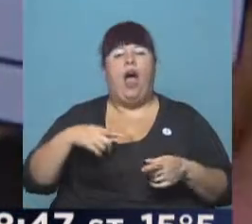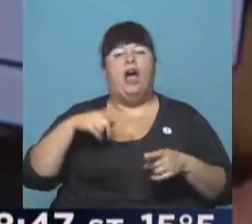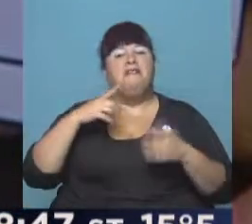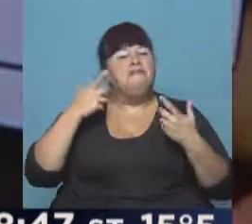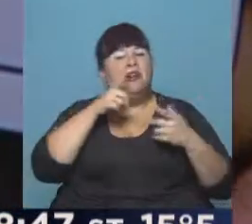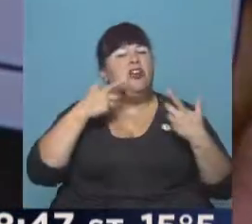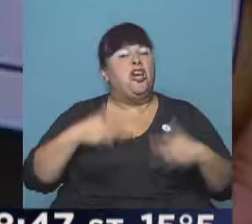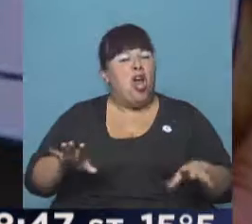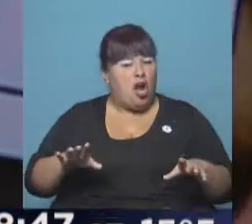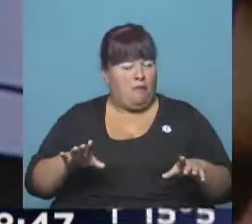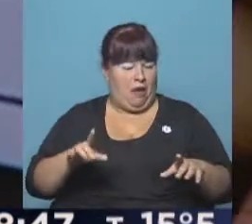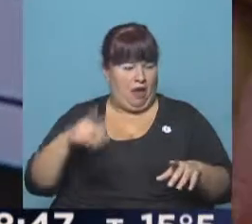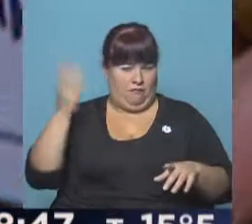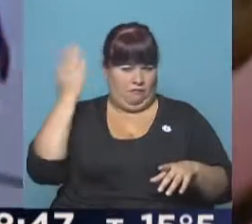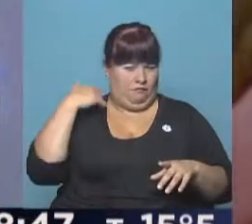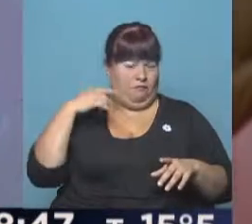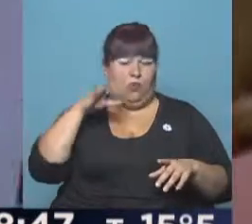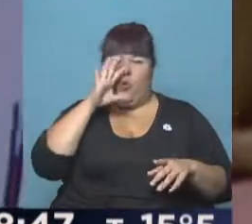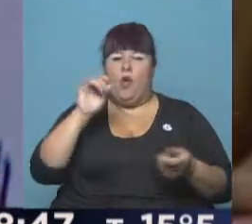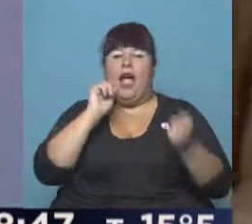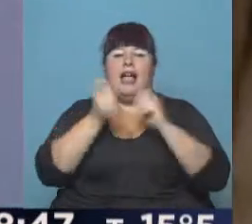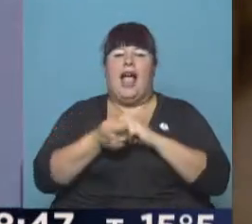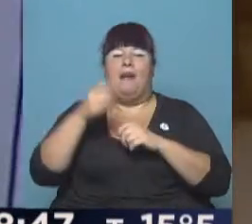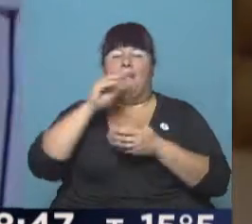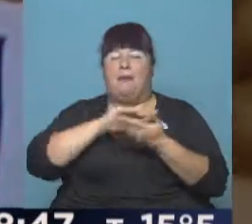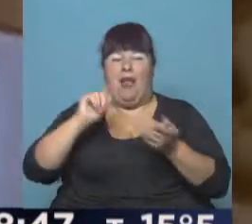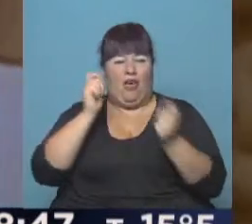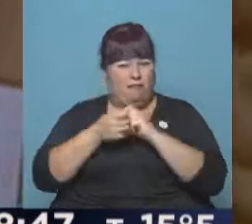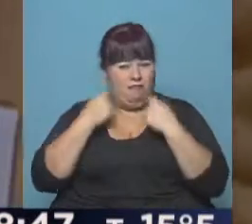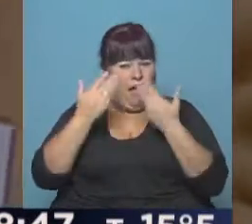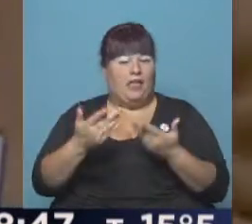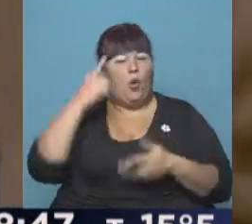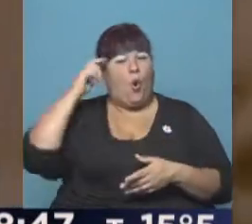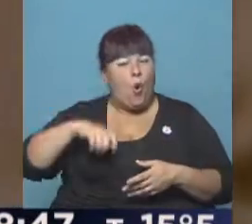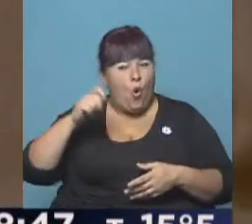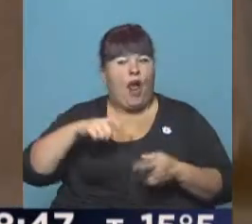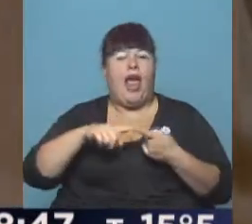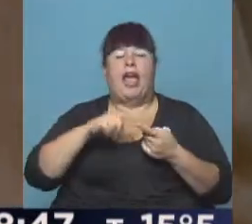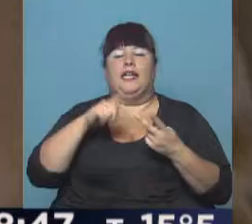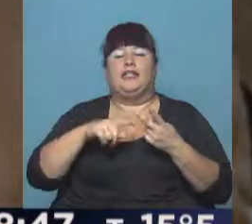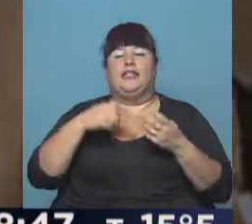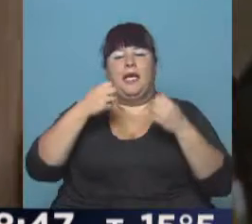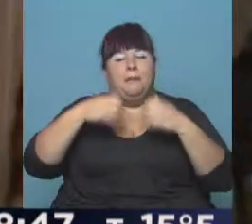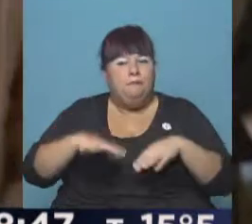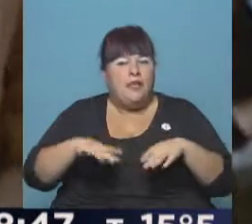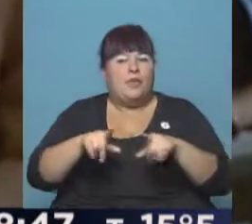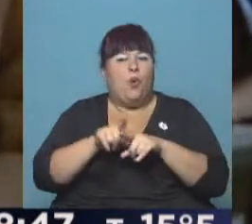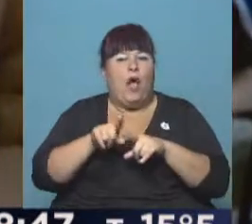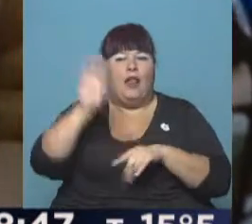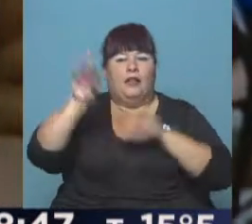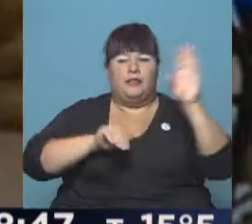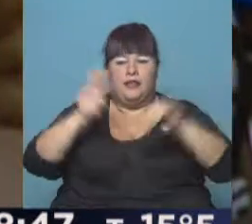normal como no se reforzaban la planta de personal que jueces y empezarán a tomar